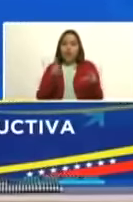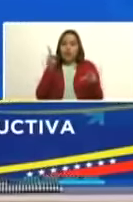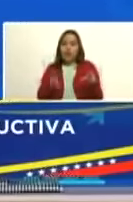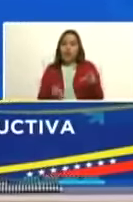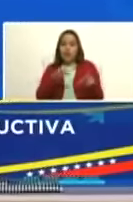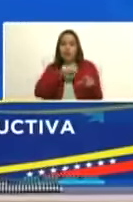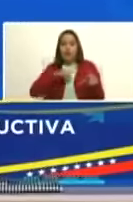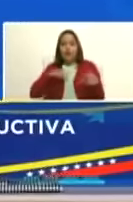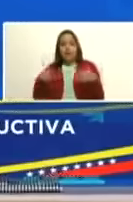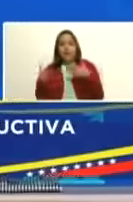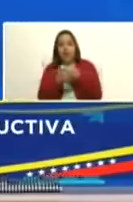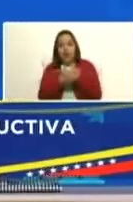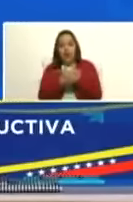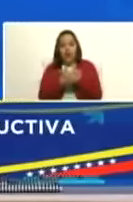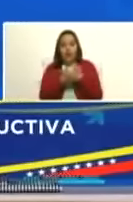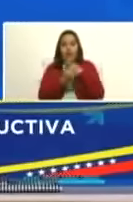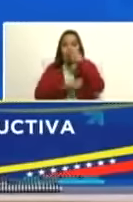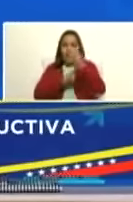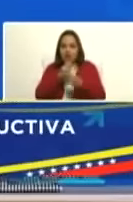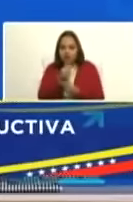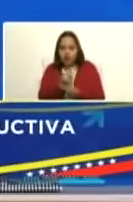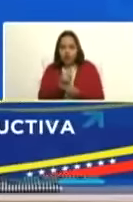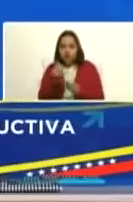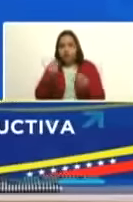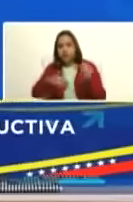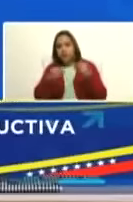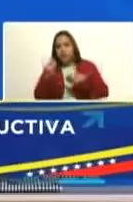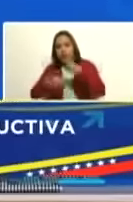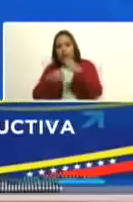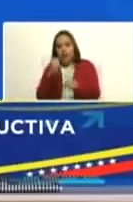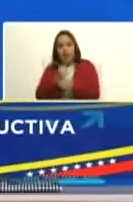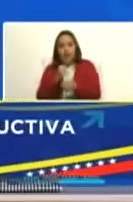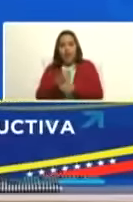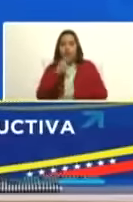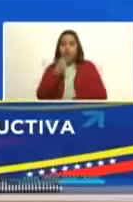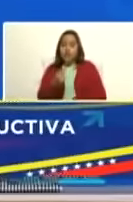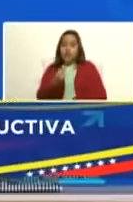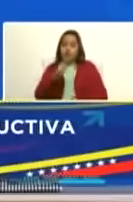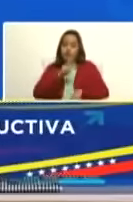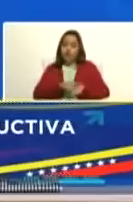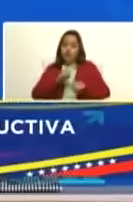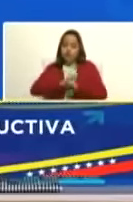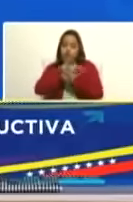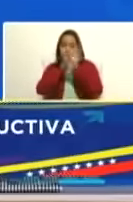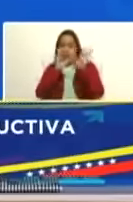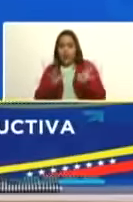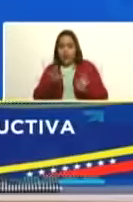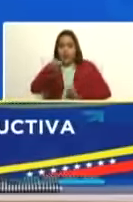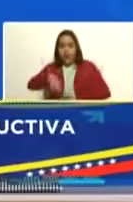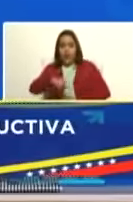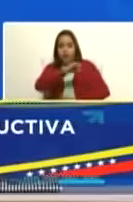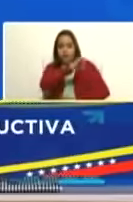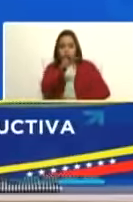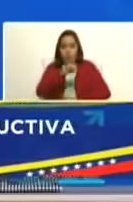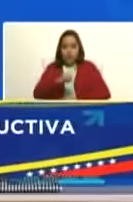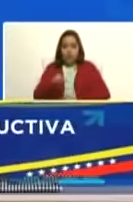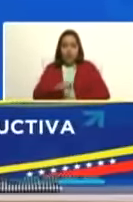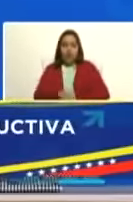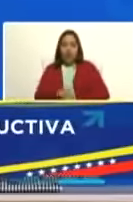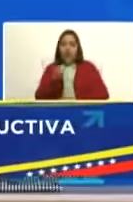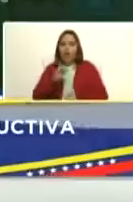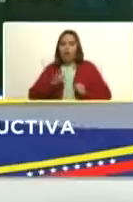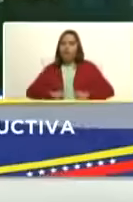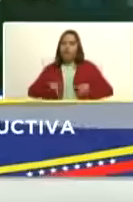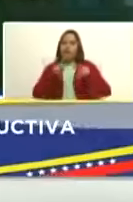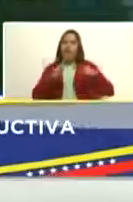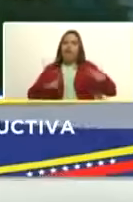sector privado han ido aunando. Decíamos esta mañana en el estado Zulia, bueno, que hay espacios de